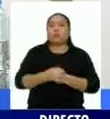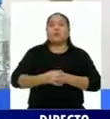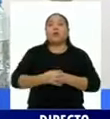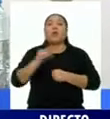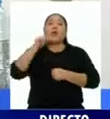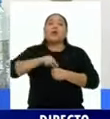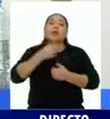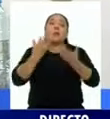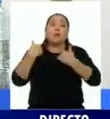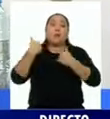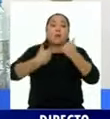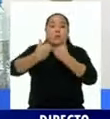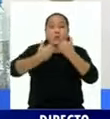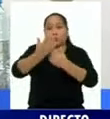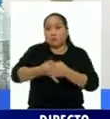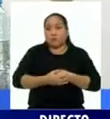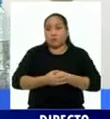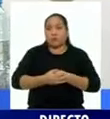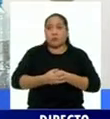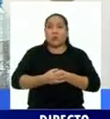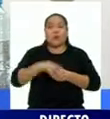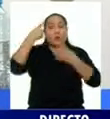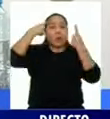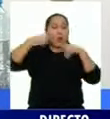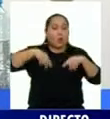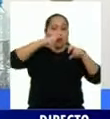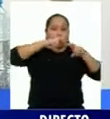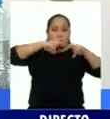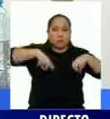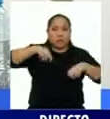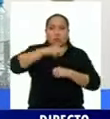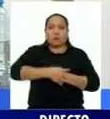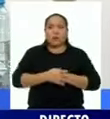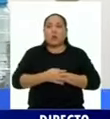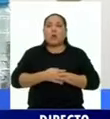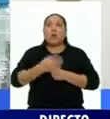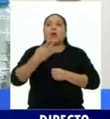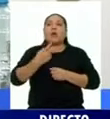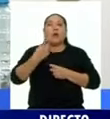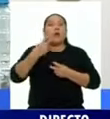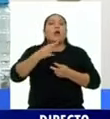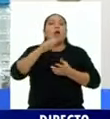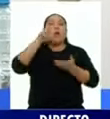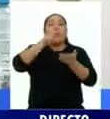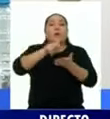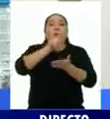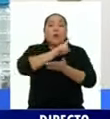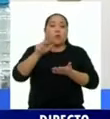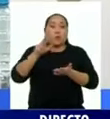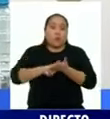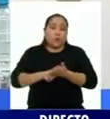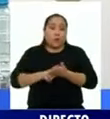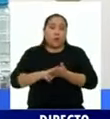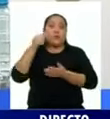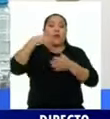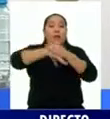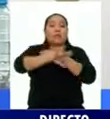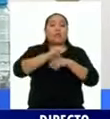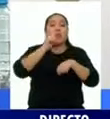y procederemos de acuerdo a la evaluación que hagamos en el Consejo de Ministros. Mil disculpas, Carlos, por no